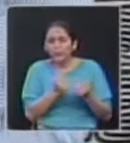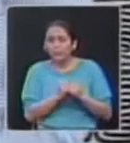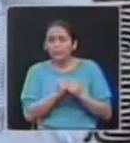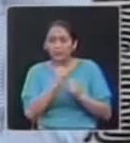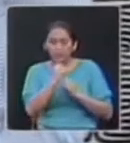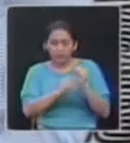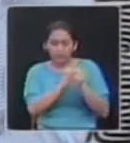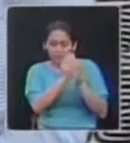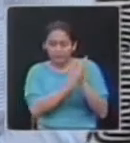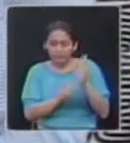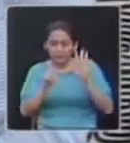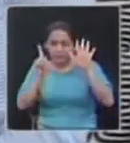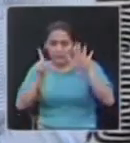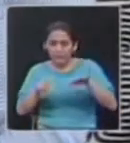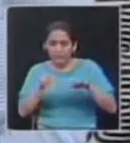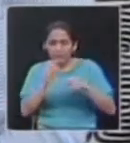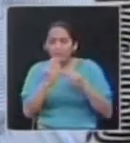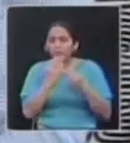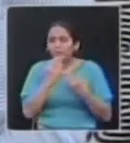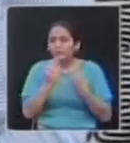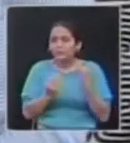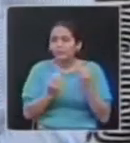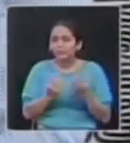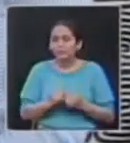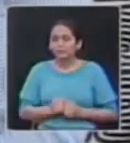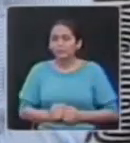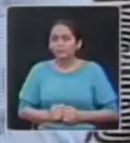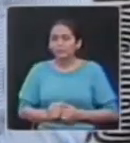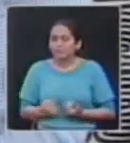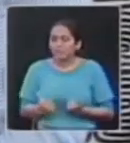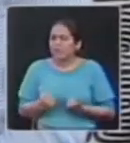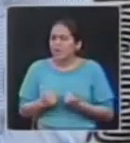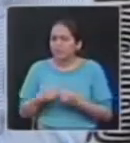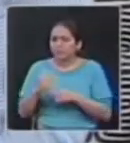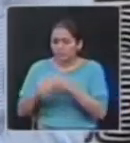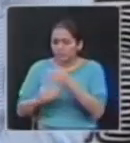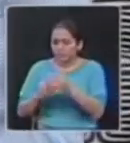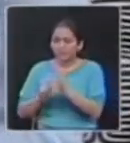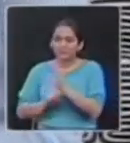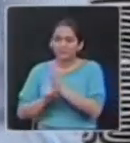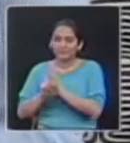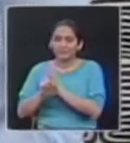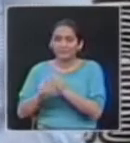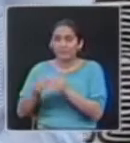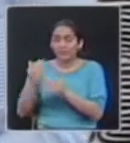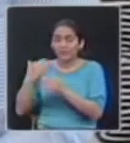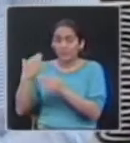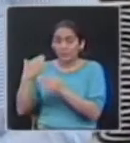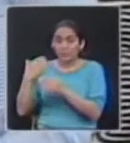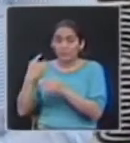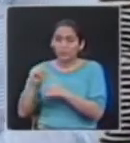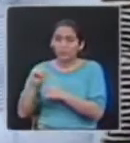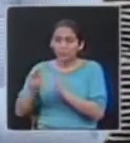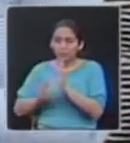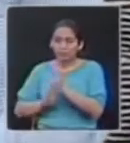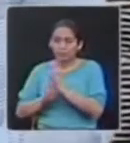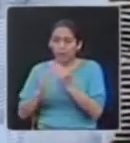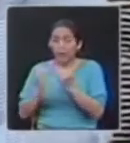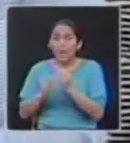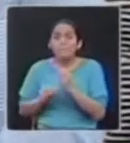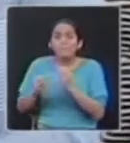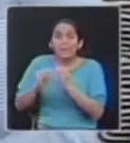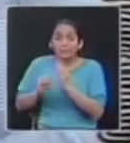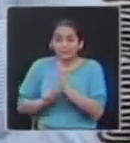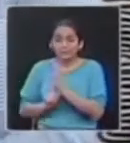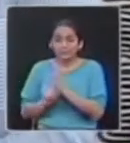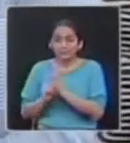publicidad, podemos decir que hemos tenido unos buenos indicadores de crecimiento con respecto al año anterior. Estuvimos en el mes de